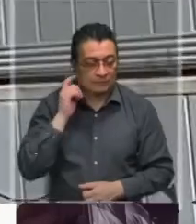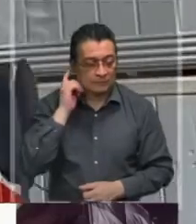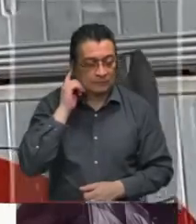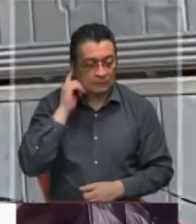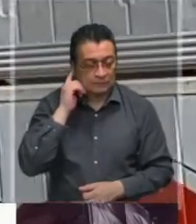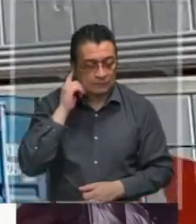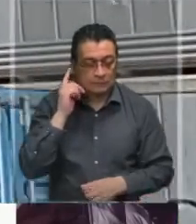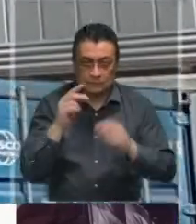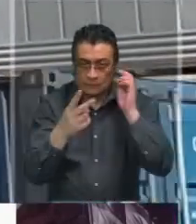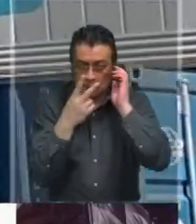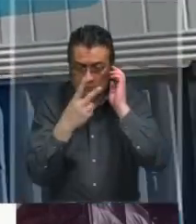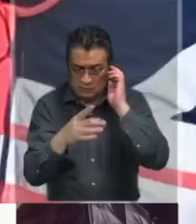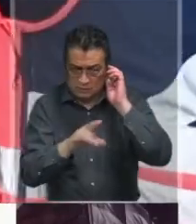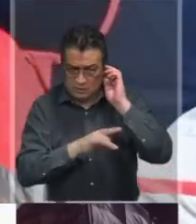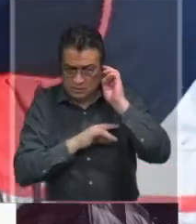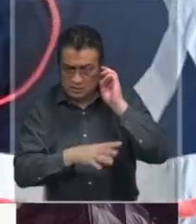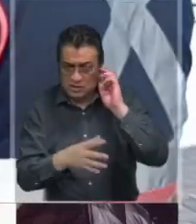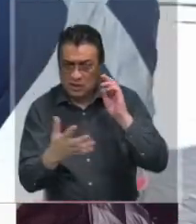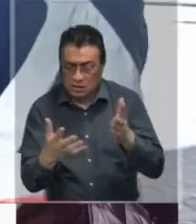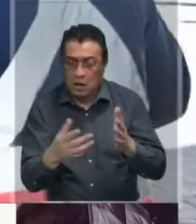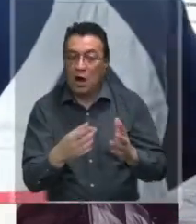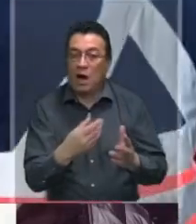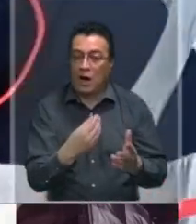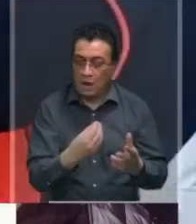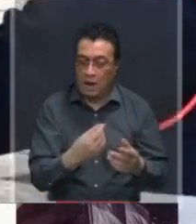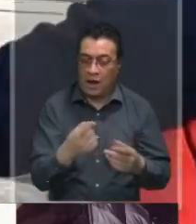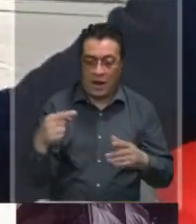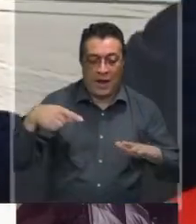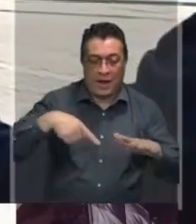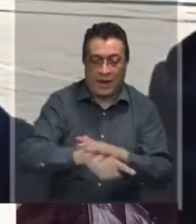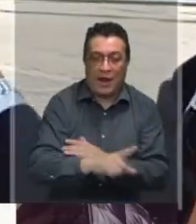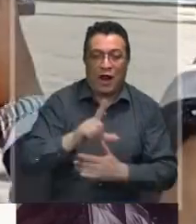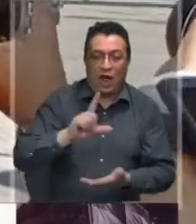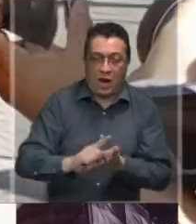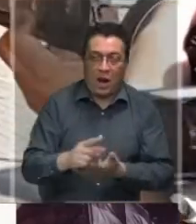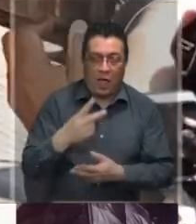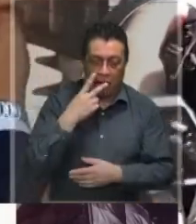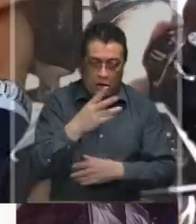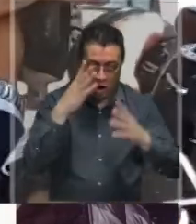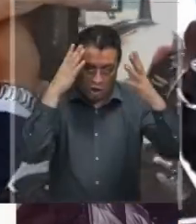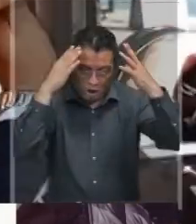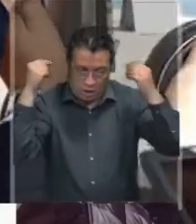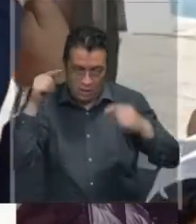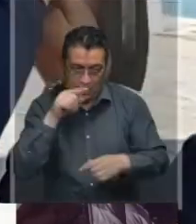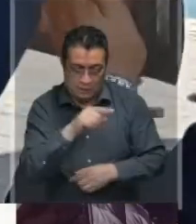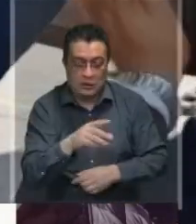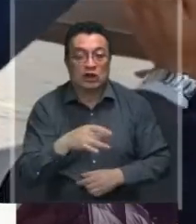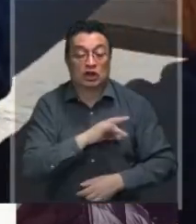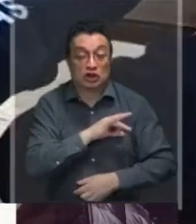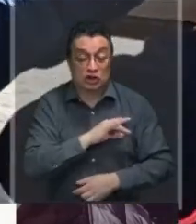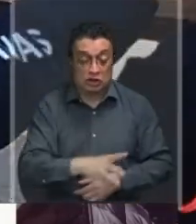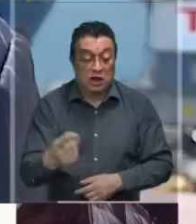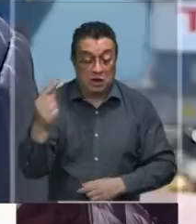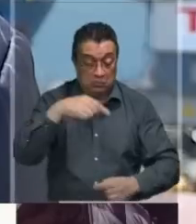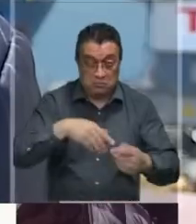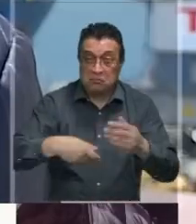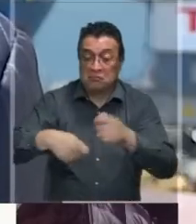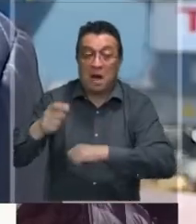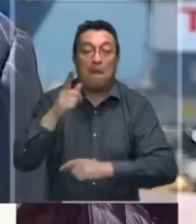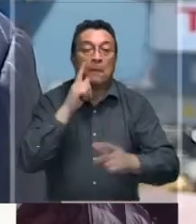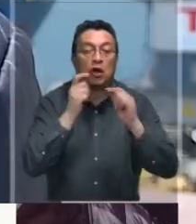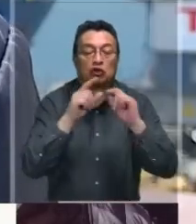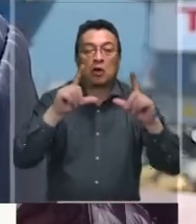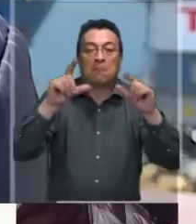Algo vieron en nuestro país y no solo se trata de mercado local. Cargamentos que salen de Chile son menos riesgosos para los